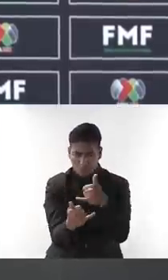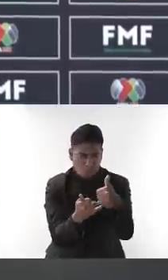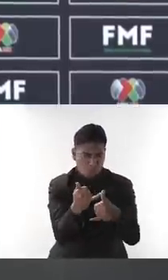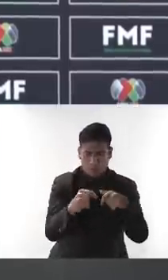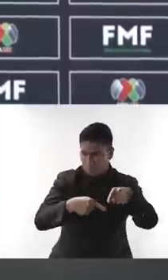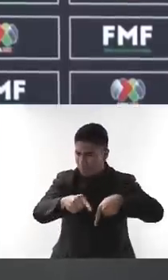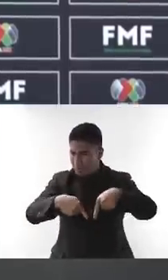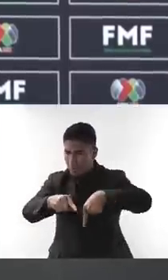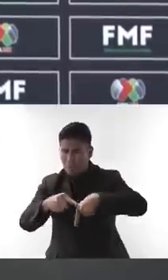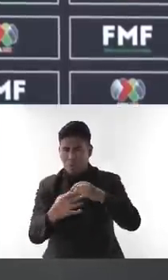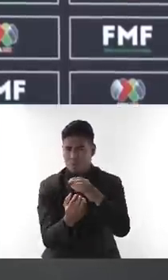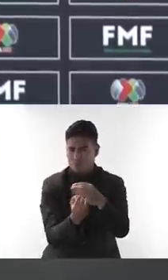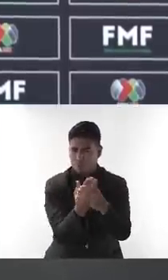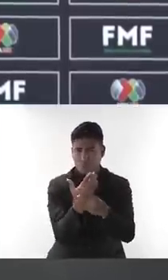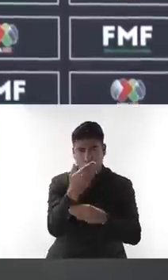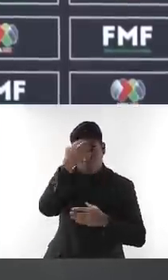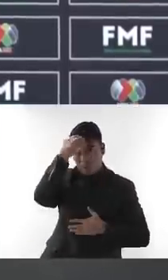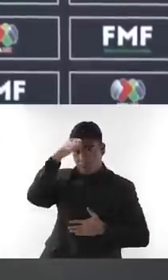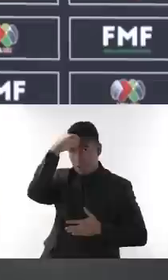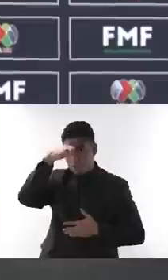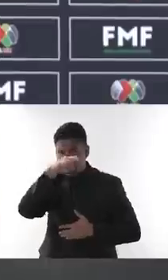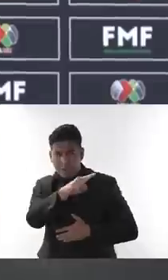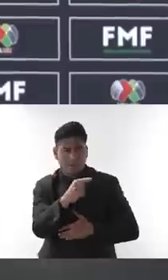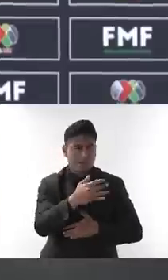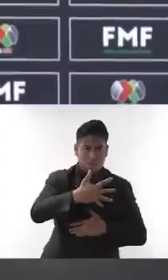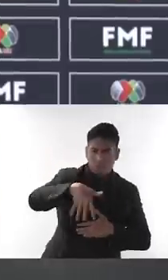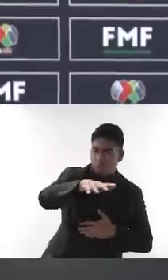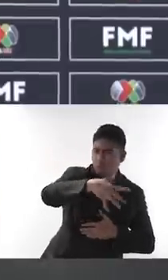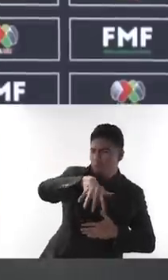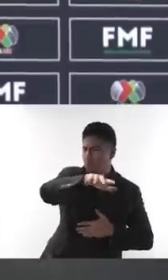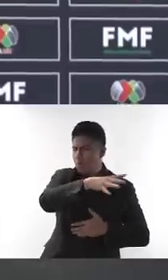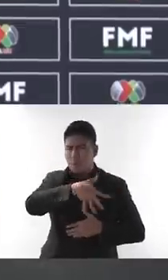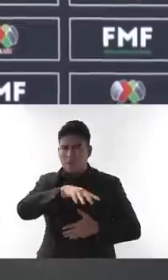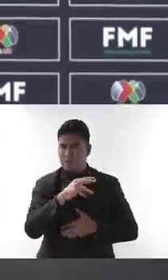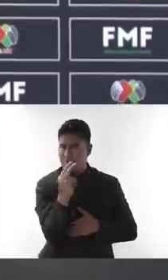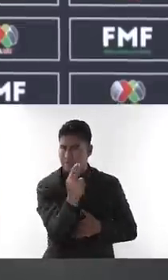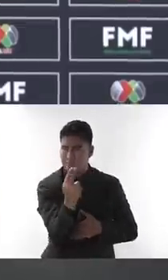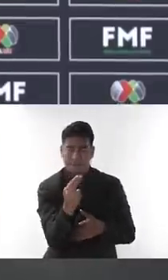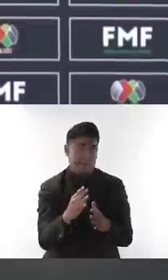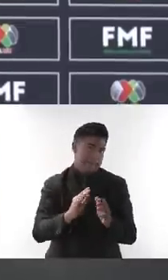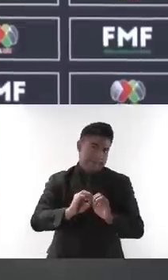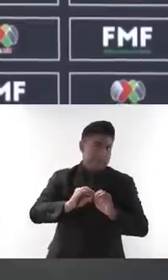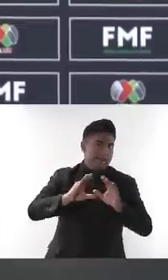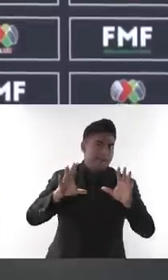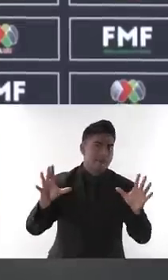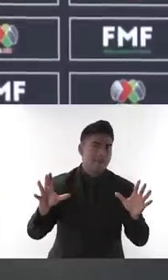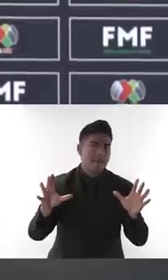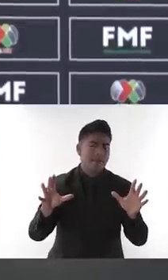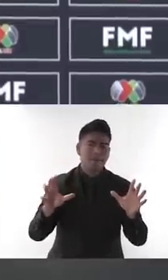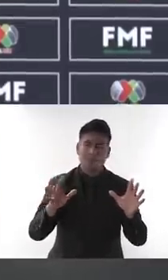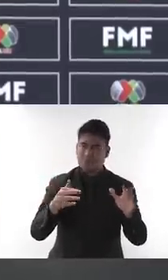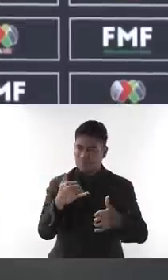para poder ir dando cada uno de los pasos. Y desde luego, en el competir en la Copa Oro del